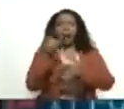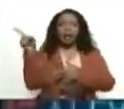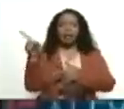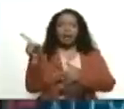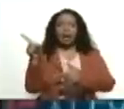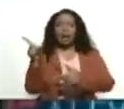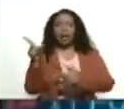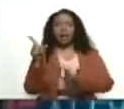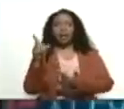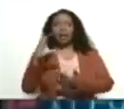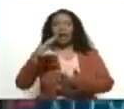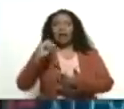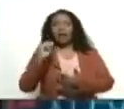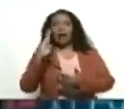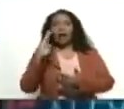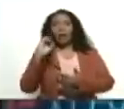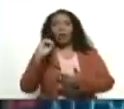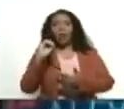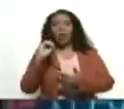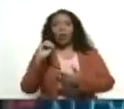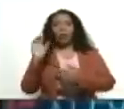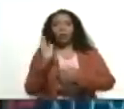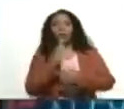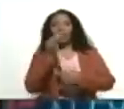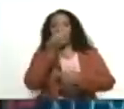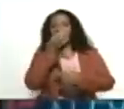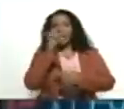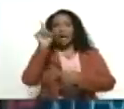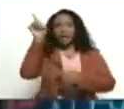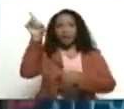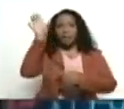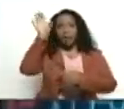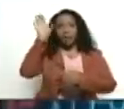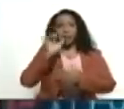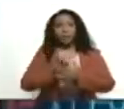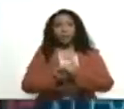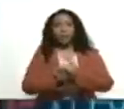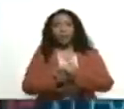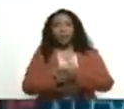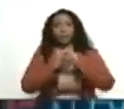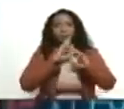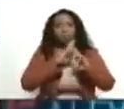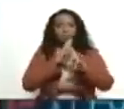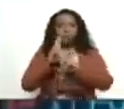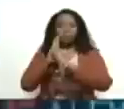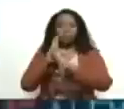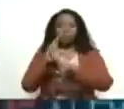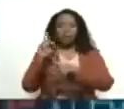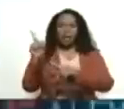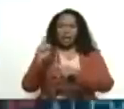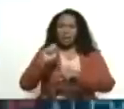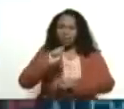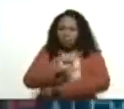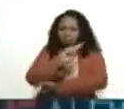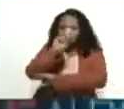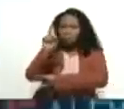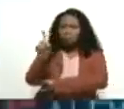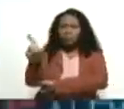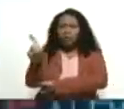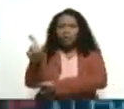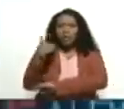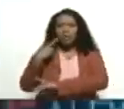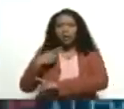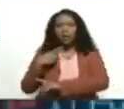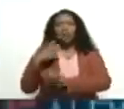Verde. Y para responder a esa pregunta